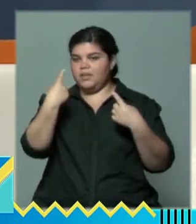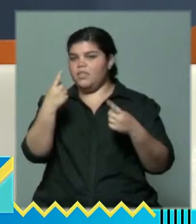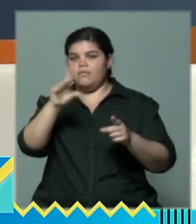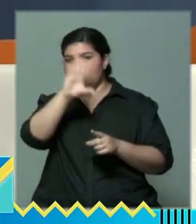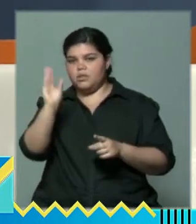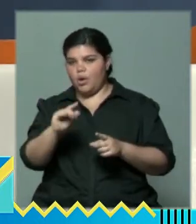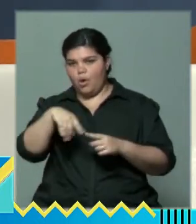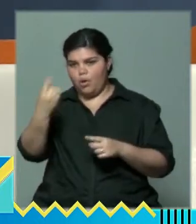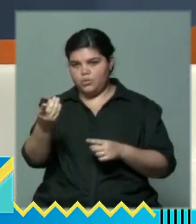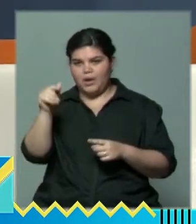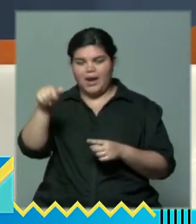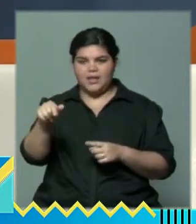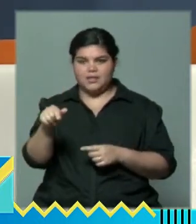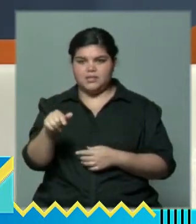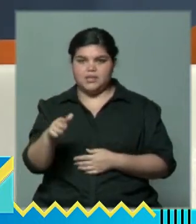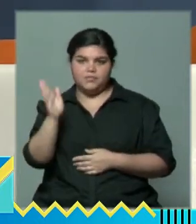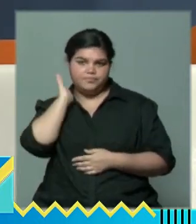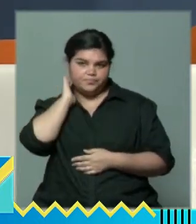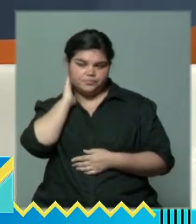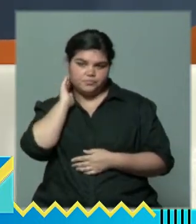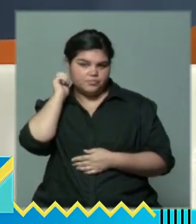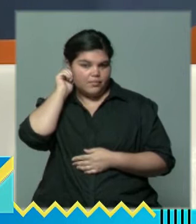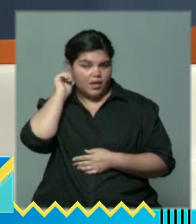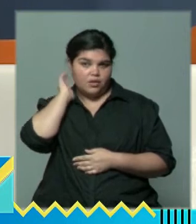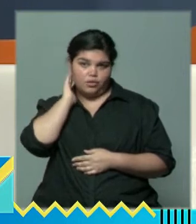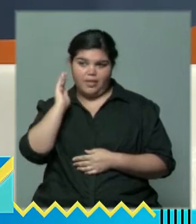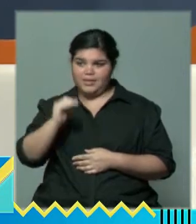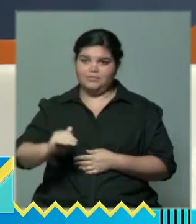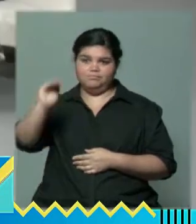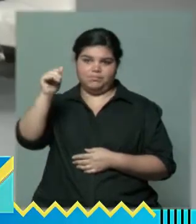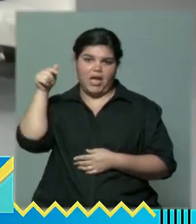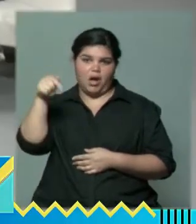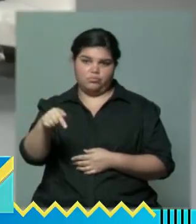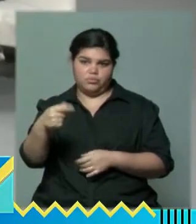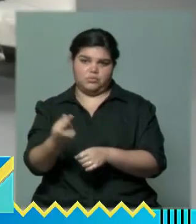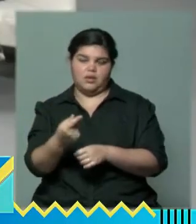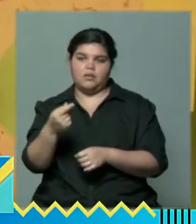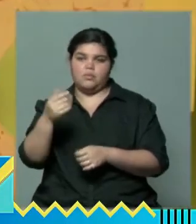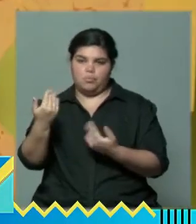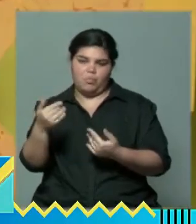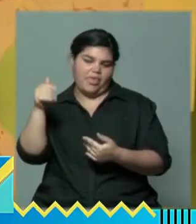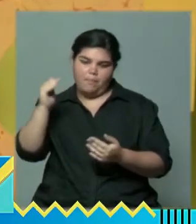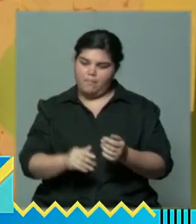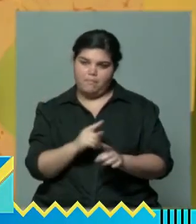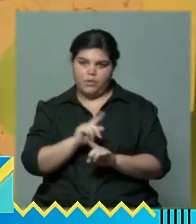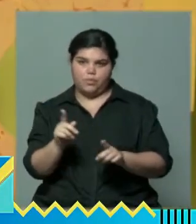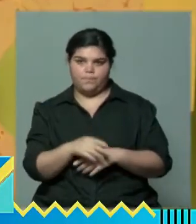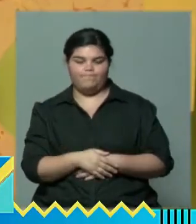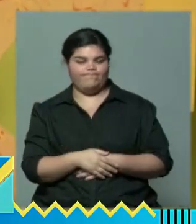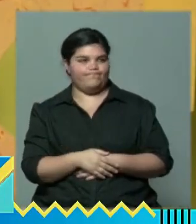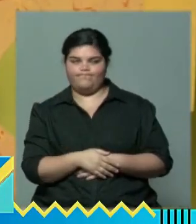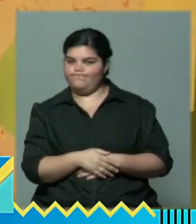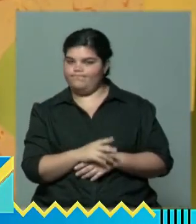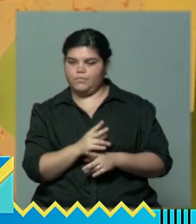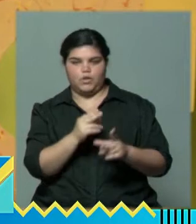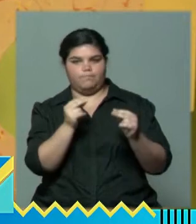menores de 16 años son inimputables, o sea, no entran comprendidos entre el Código Penal ni el Código de Falta, digamos. Bien, ¿están así? No es tan así, y